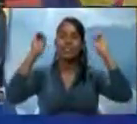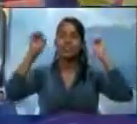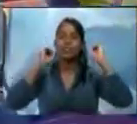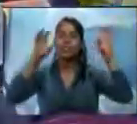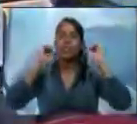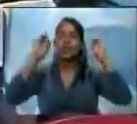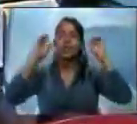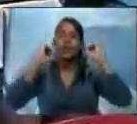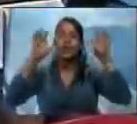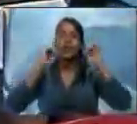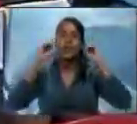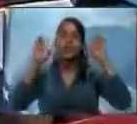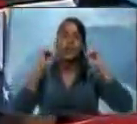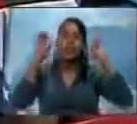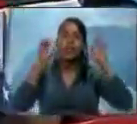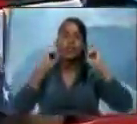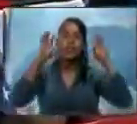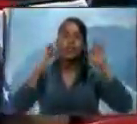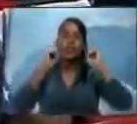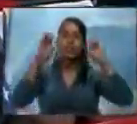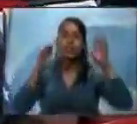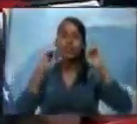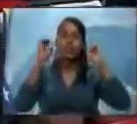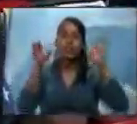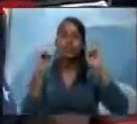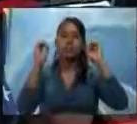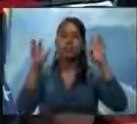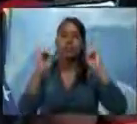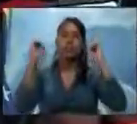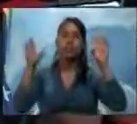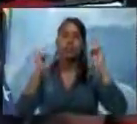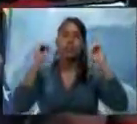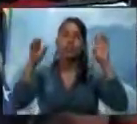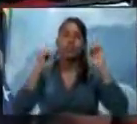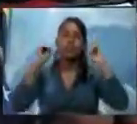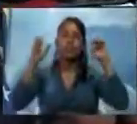¡Gloria a Dios! ¡Gloria a Dios! ¡Gloria a Dios!